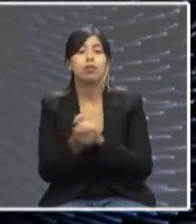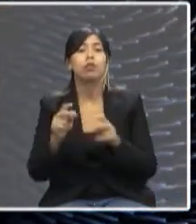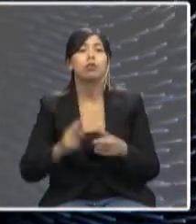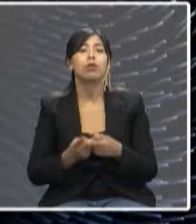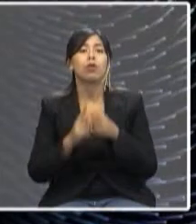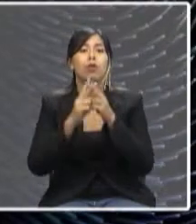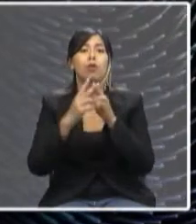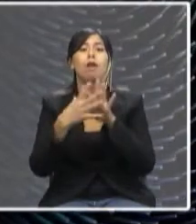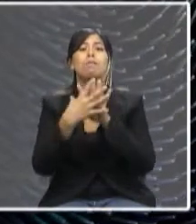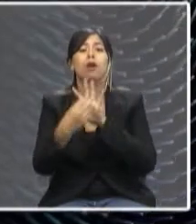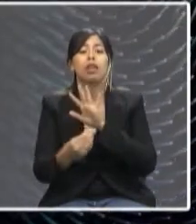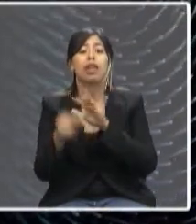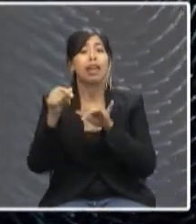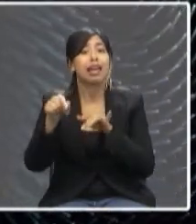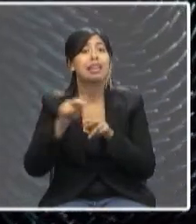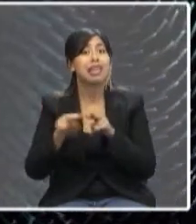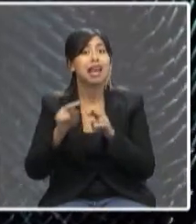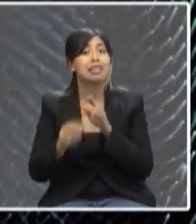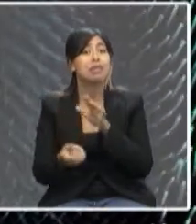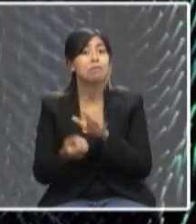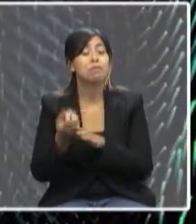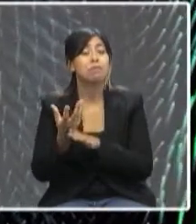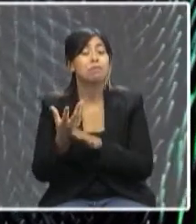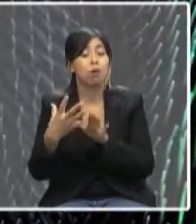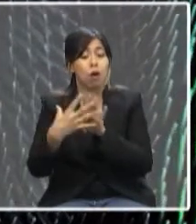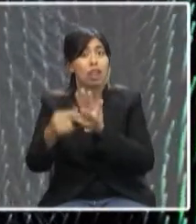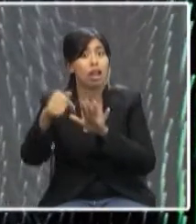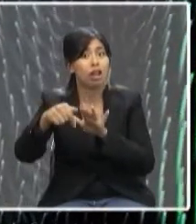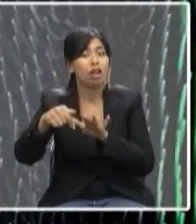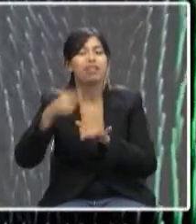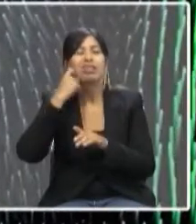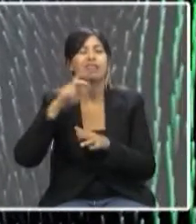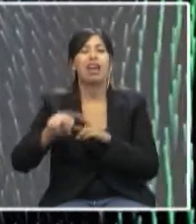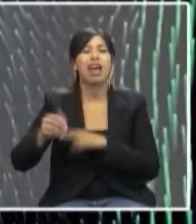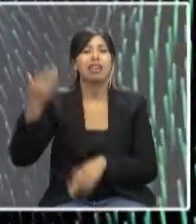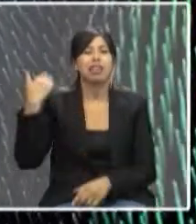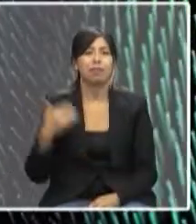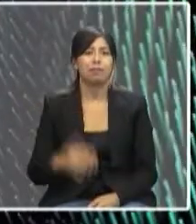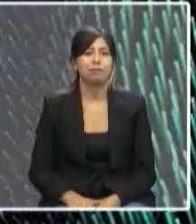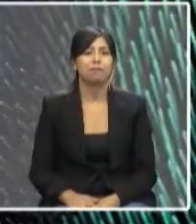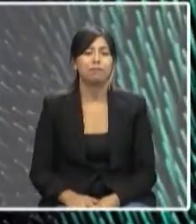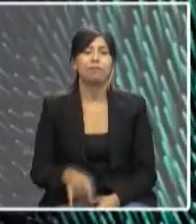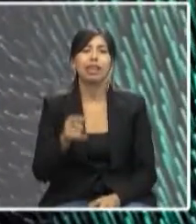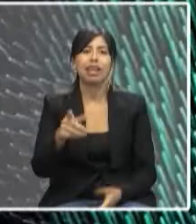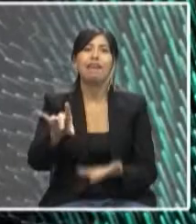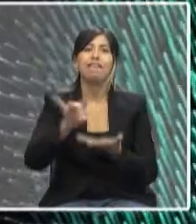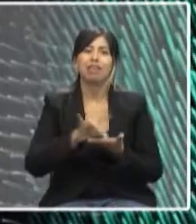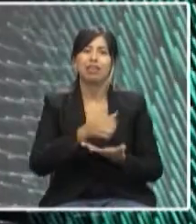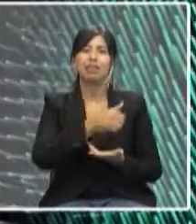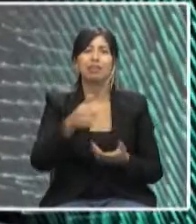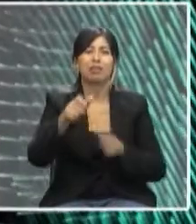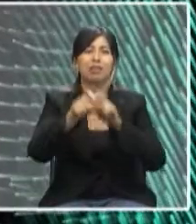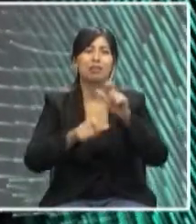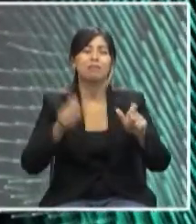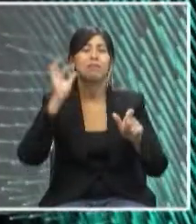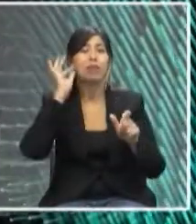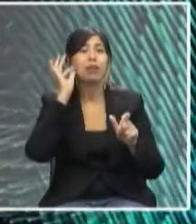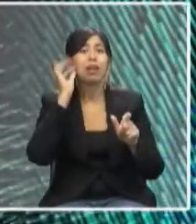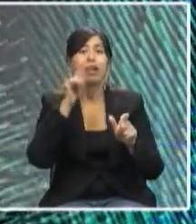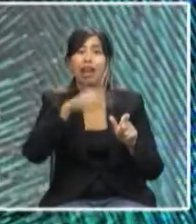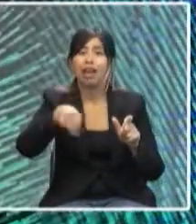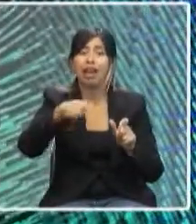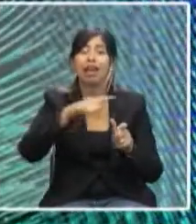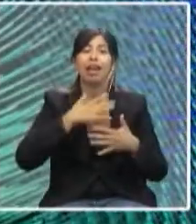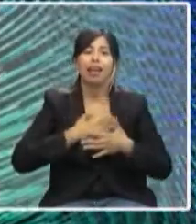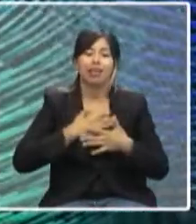modelo que haga que el modelo actual sea obsoleto. Esa es mi invitación para todas las mujeres que quieren crear